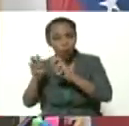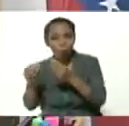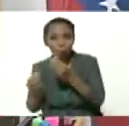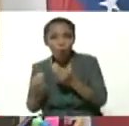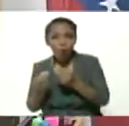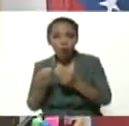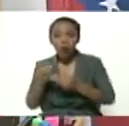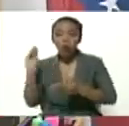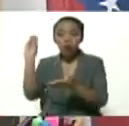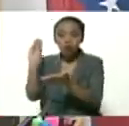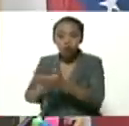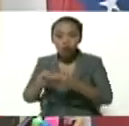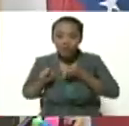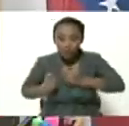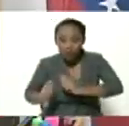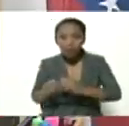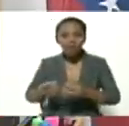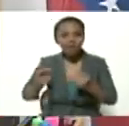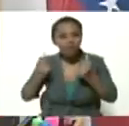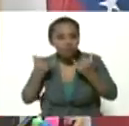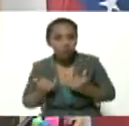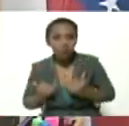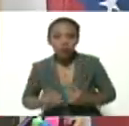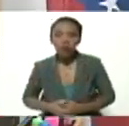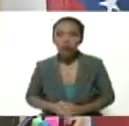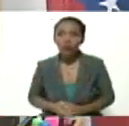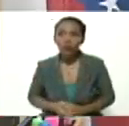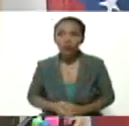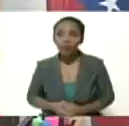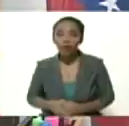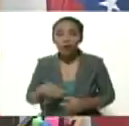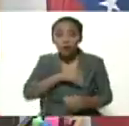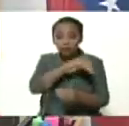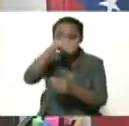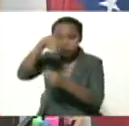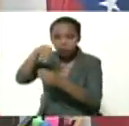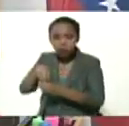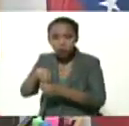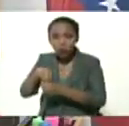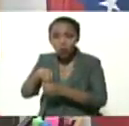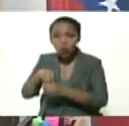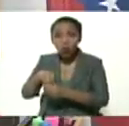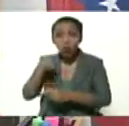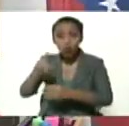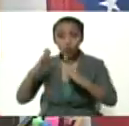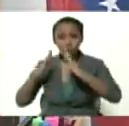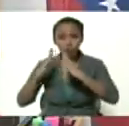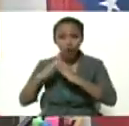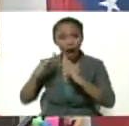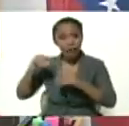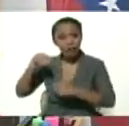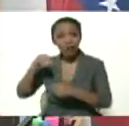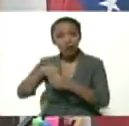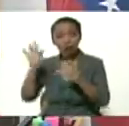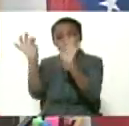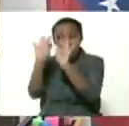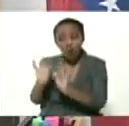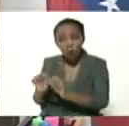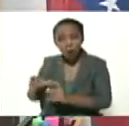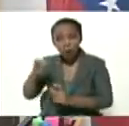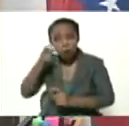ponemos tratamiento inmediato. Lo aislamos en su hogar con todas las medidas de